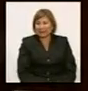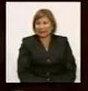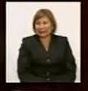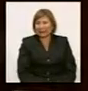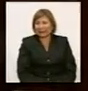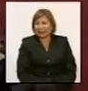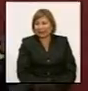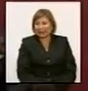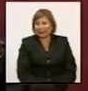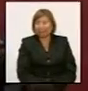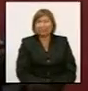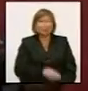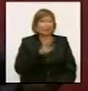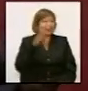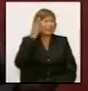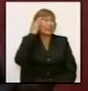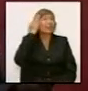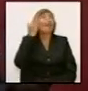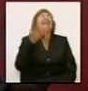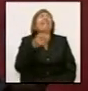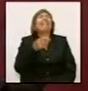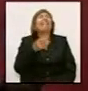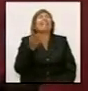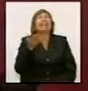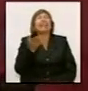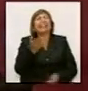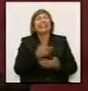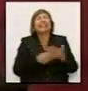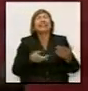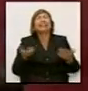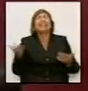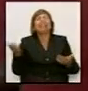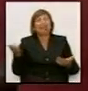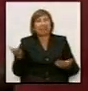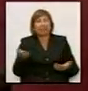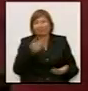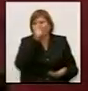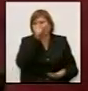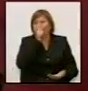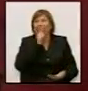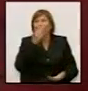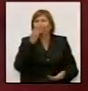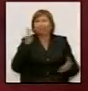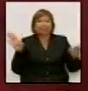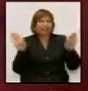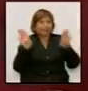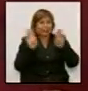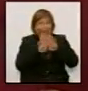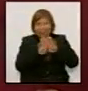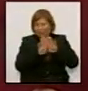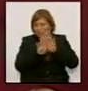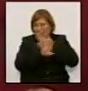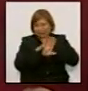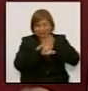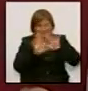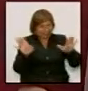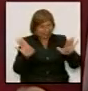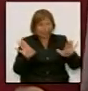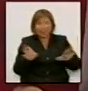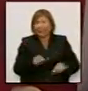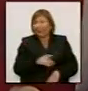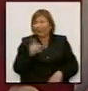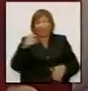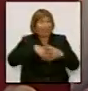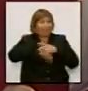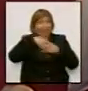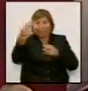Todos querían saber de qué se trataba. Entonces cerramos la puerta y dijimos, de aquí ya no